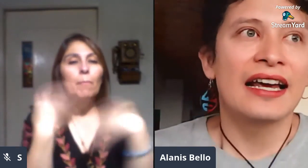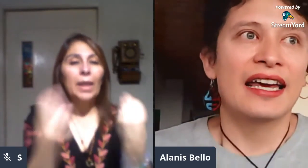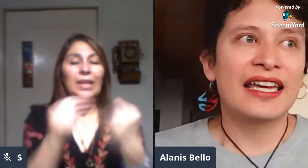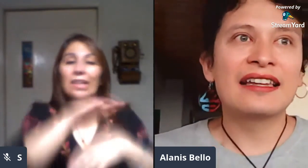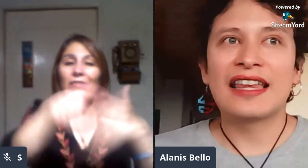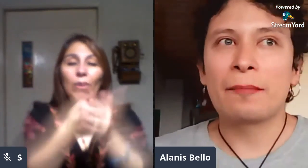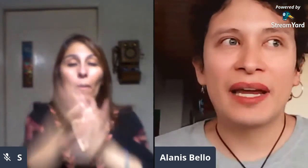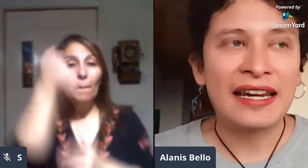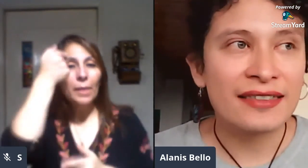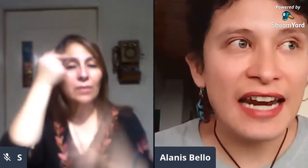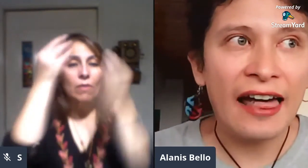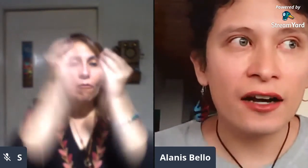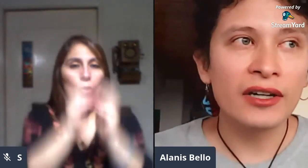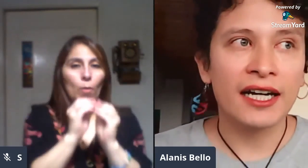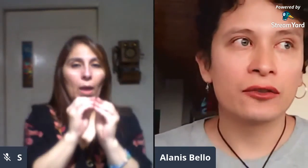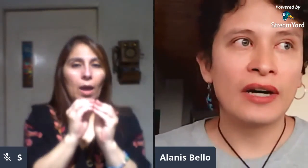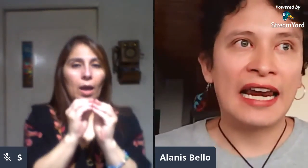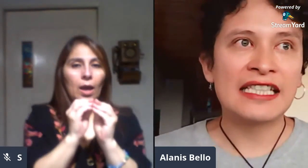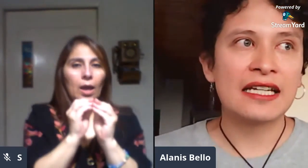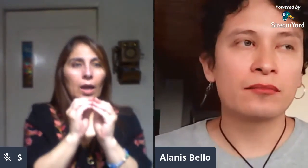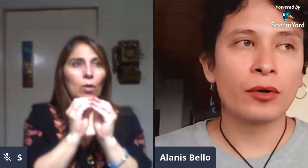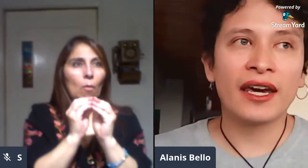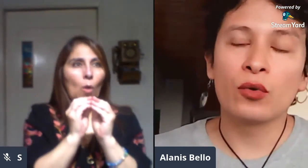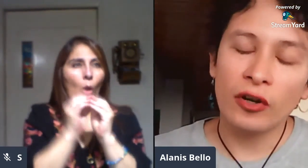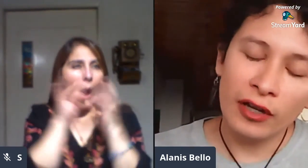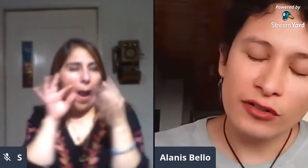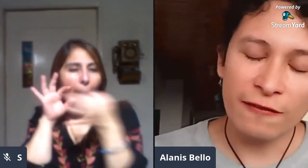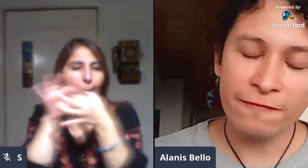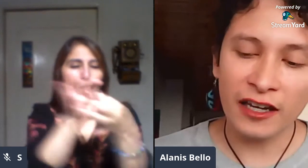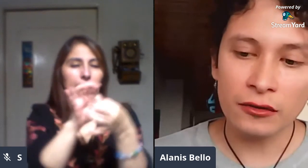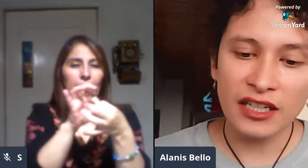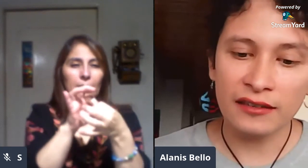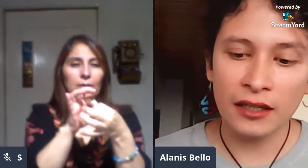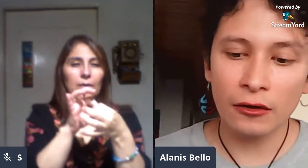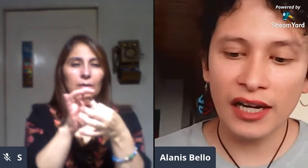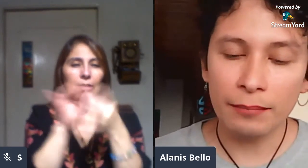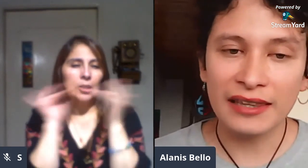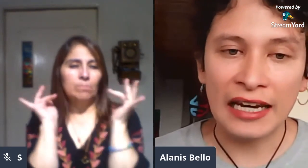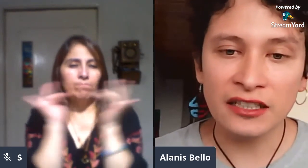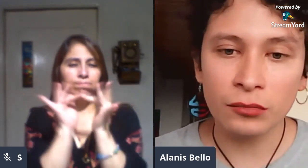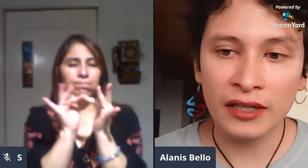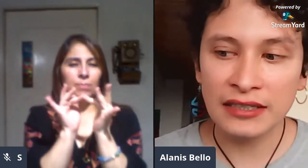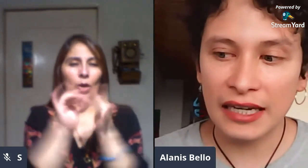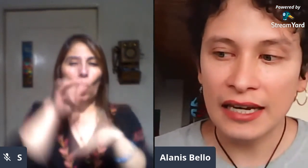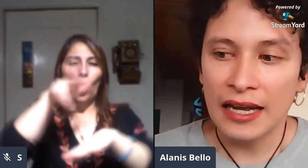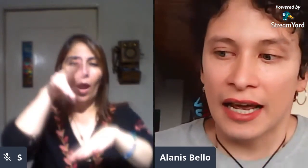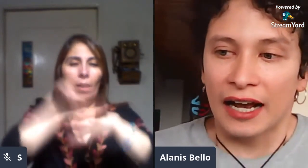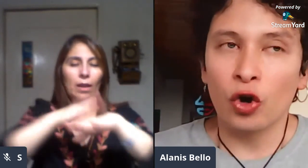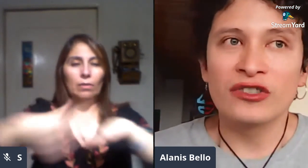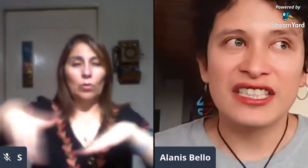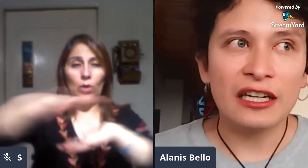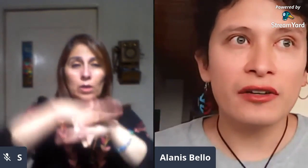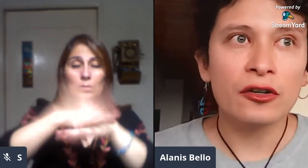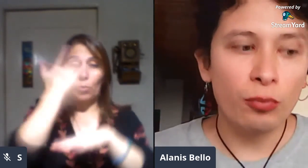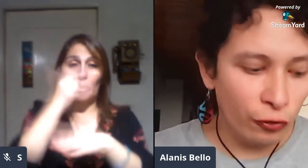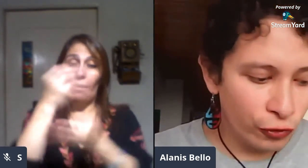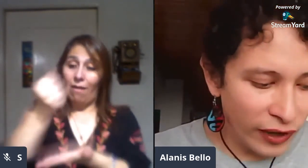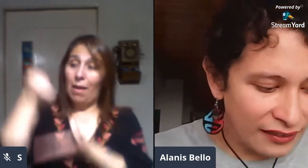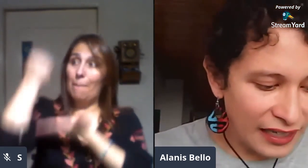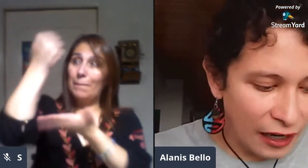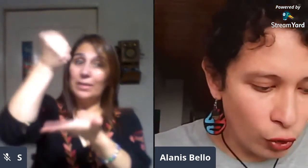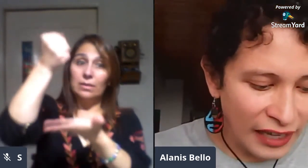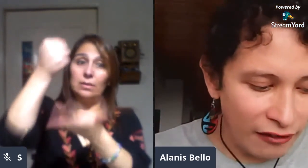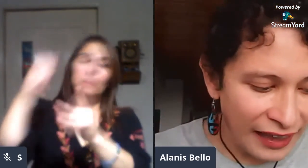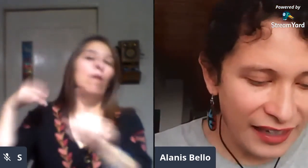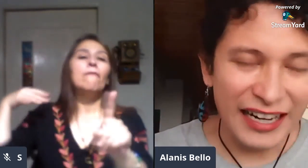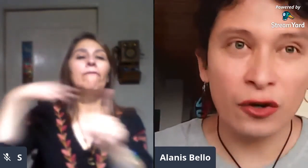coimplicada, interpenetrada con la naturaleza, porque uno de los efectos que ha tenido el capitalismo es que concibe como